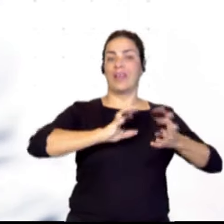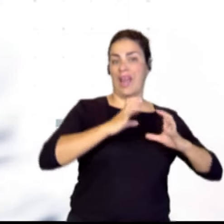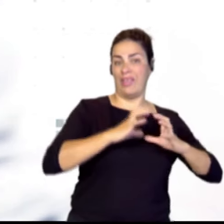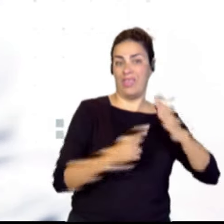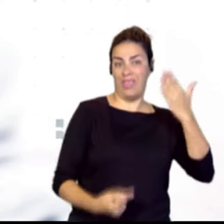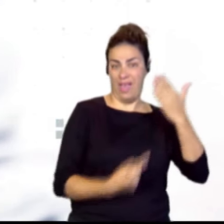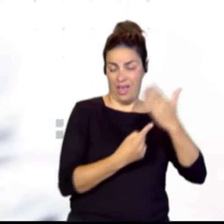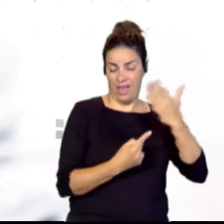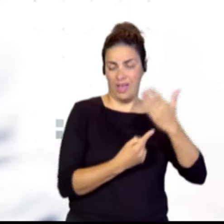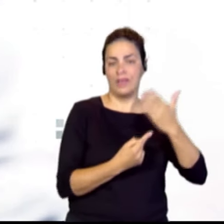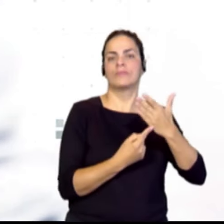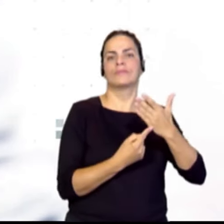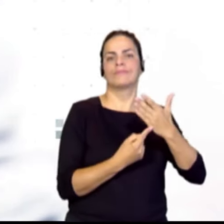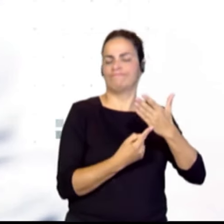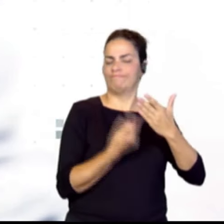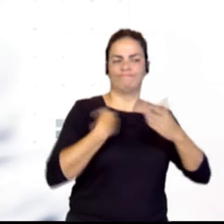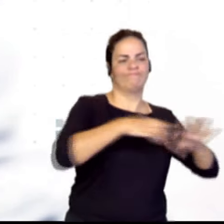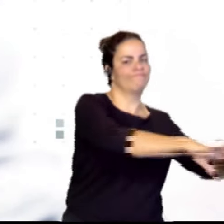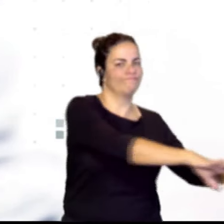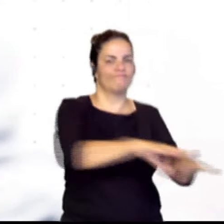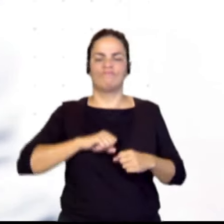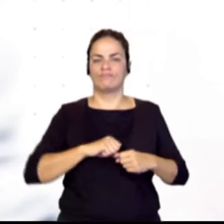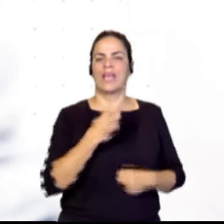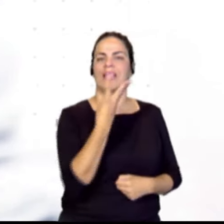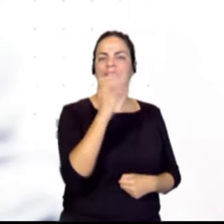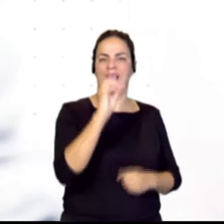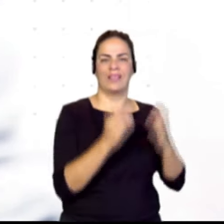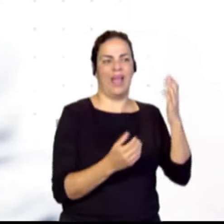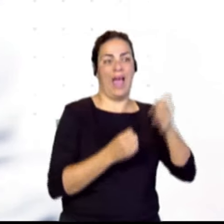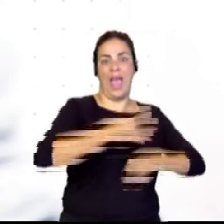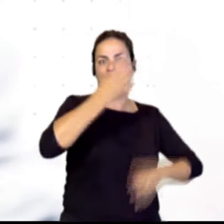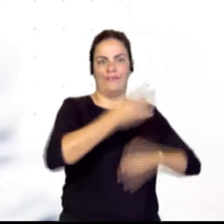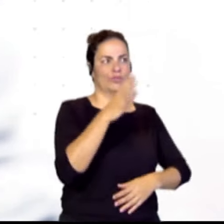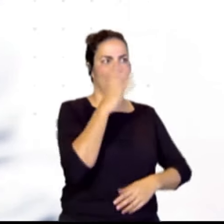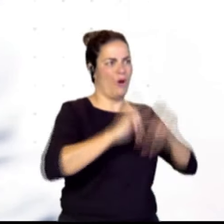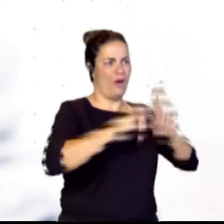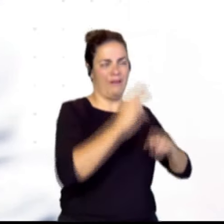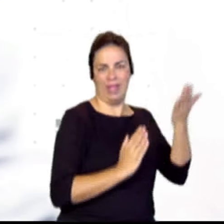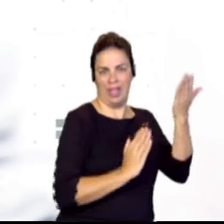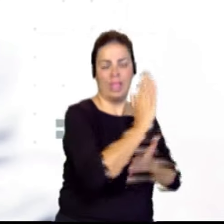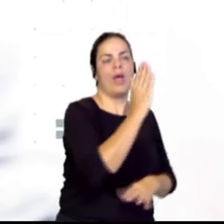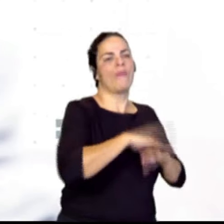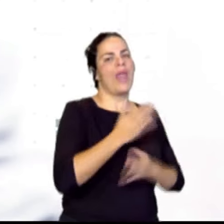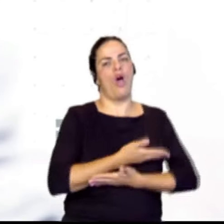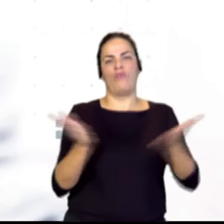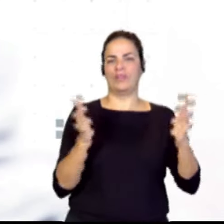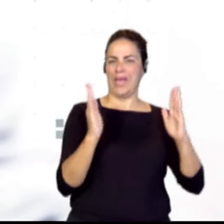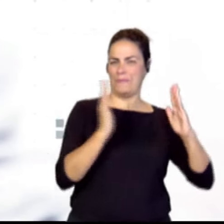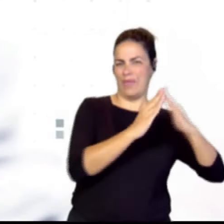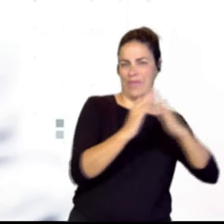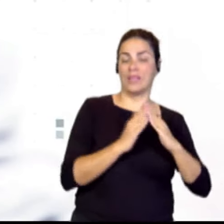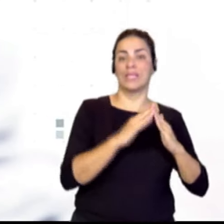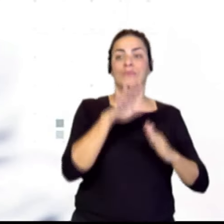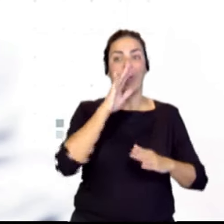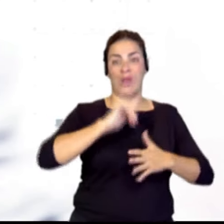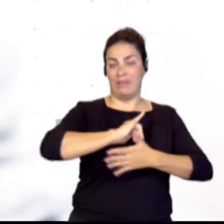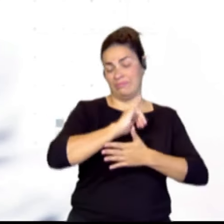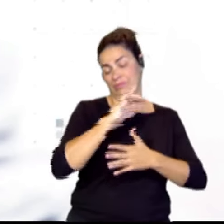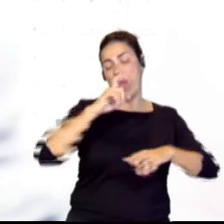tenerife va a expropiar 30 edificios sin terminar para ofertar viviendas ante la crisis de los alquileres el primer